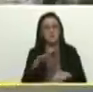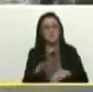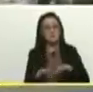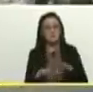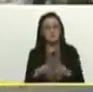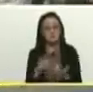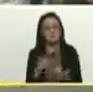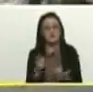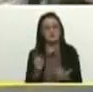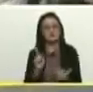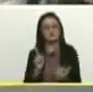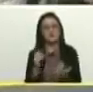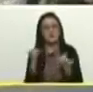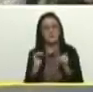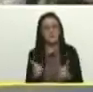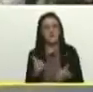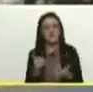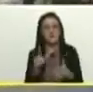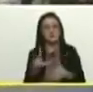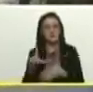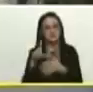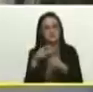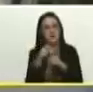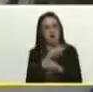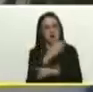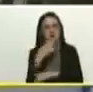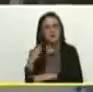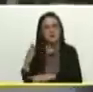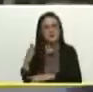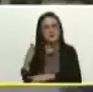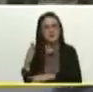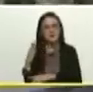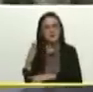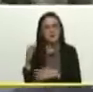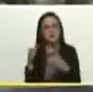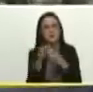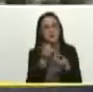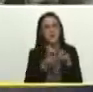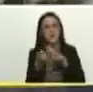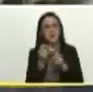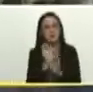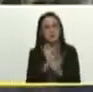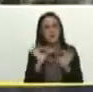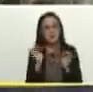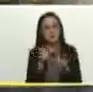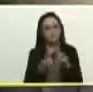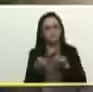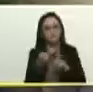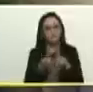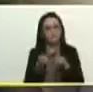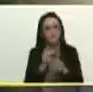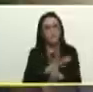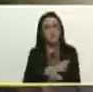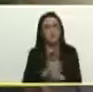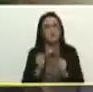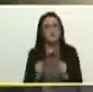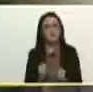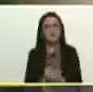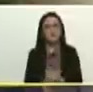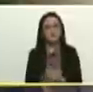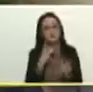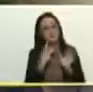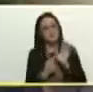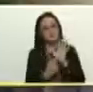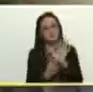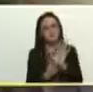se acercará el momento en que América Latina y el Caribe tengamos un bloque económico, comercial y monetario poderoso para